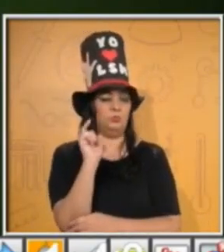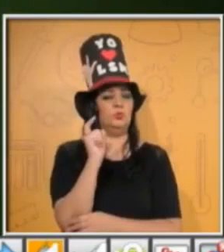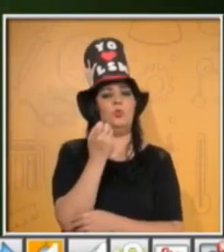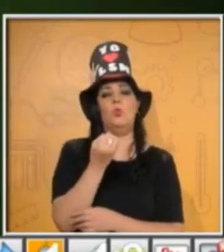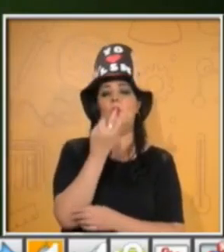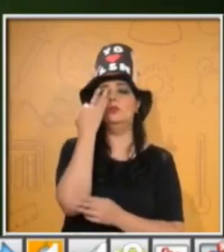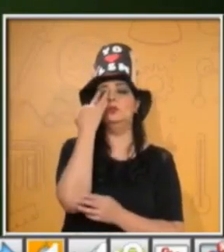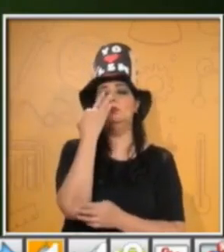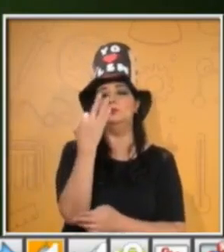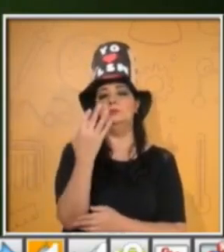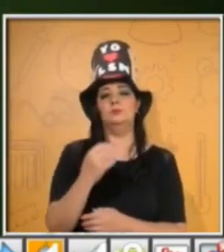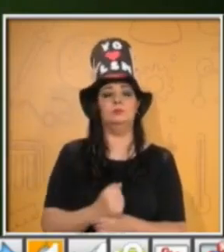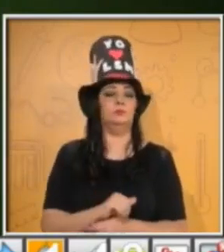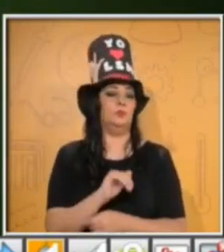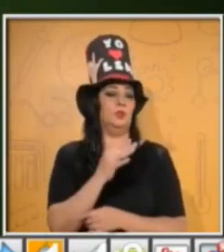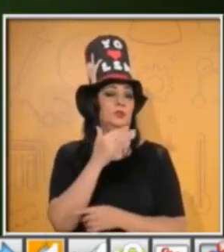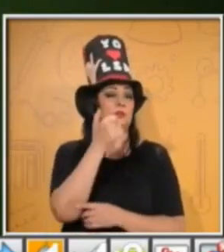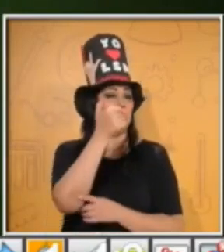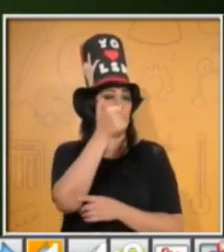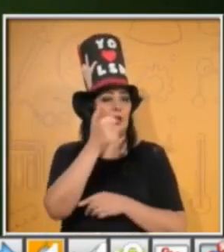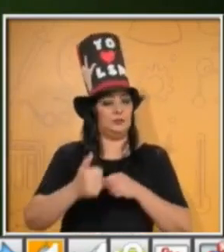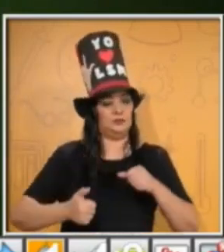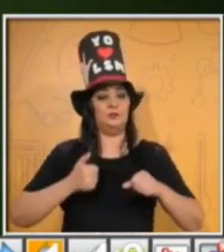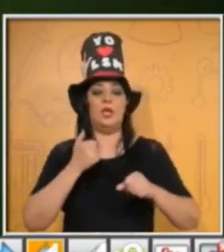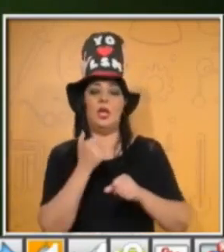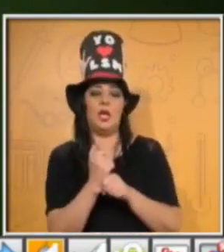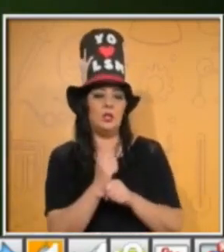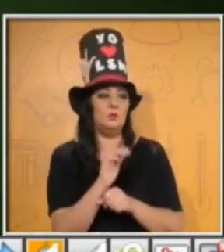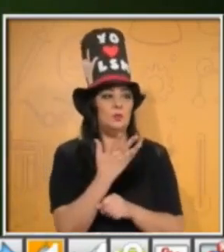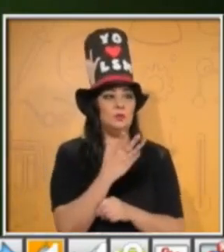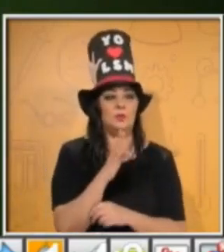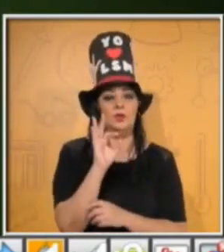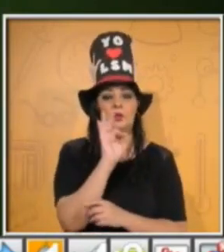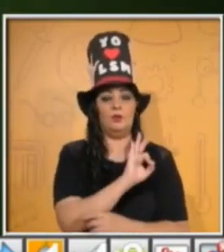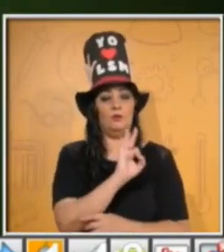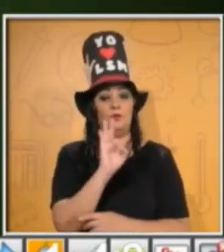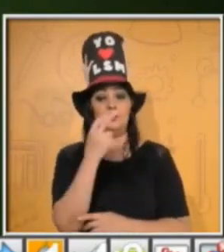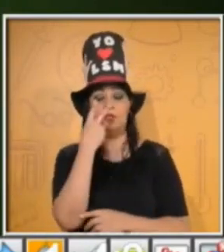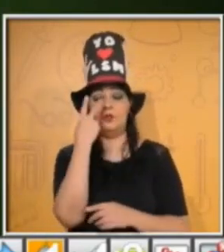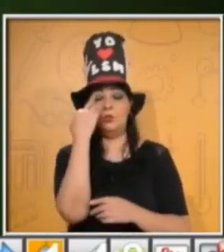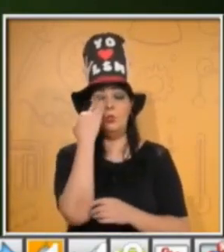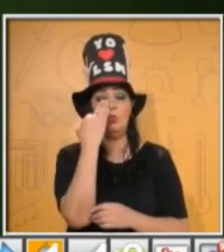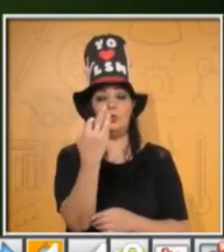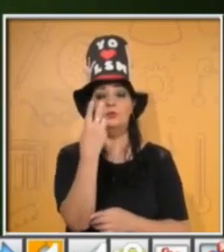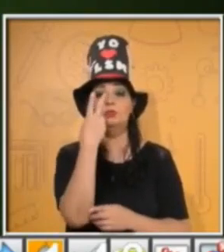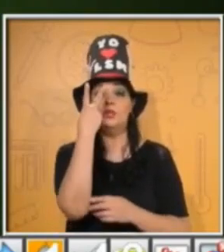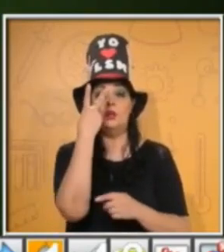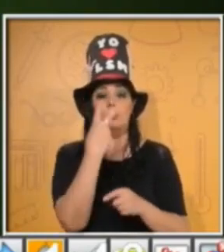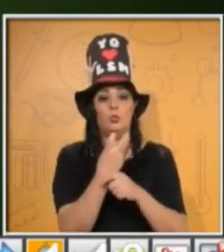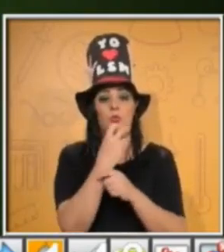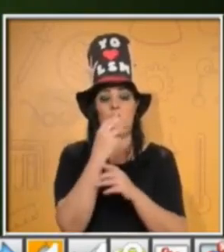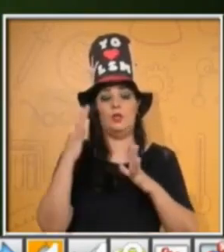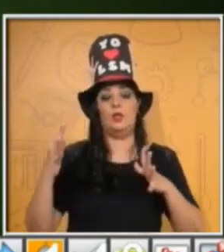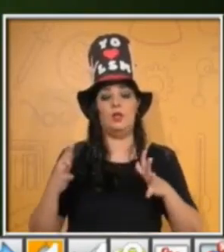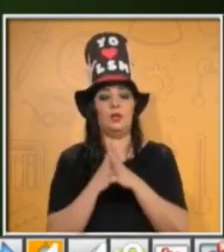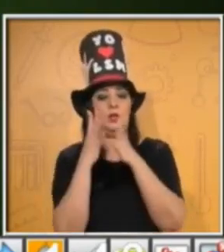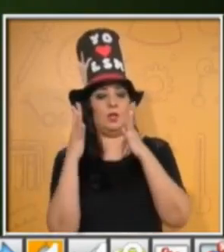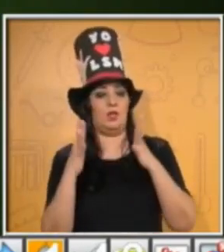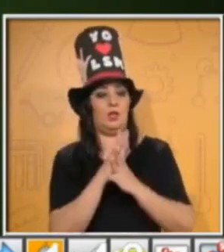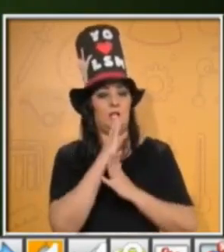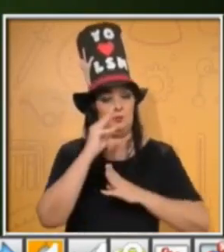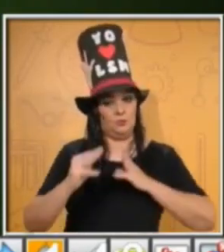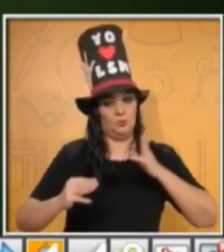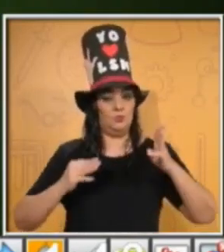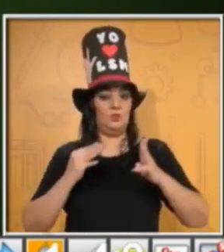maestra? 6 años. 6 años. 6 años es el periodo que duró la Segunda Guerra Mundial. Recordemos que es el periodo donde